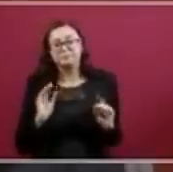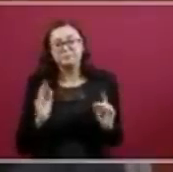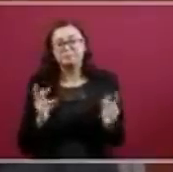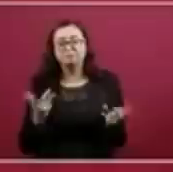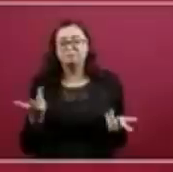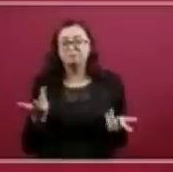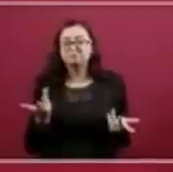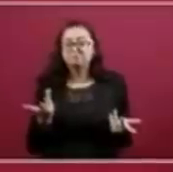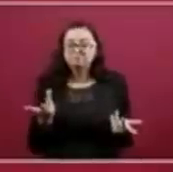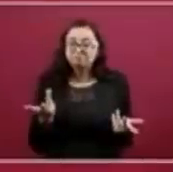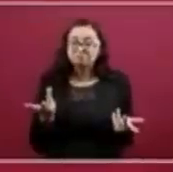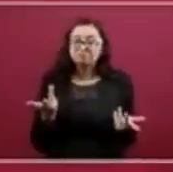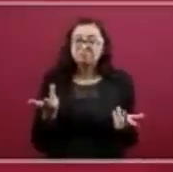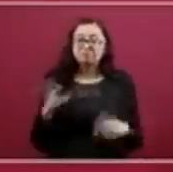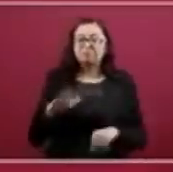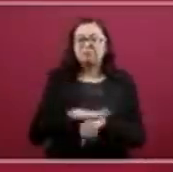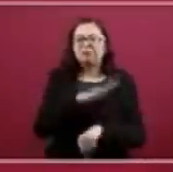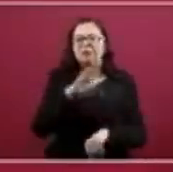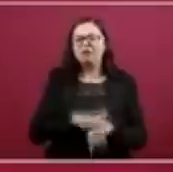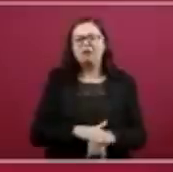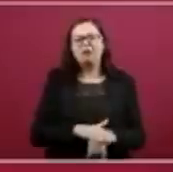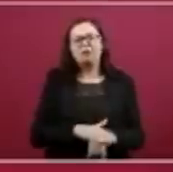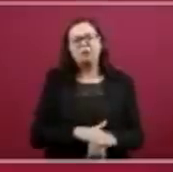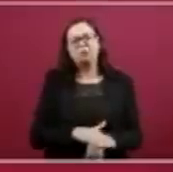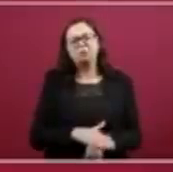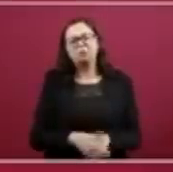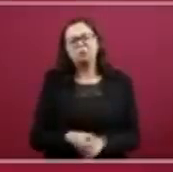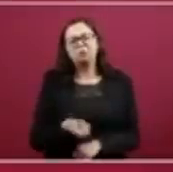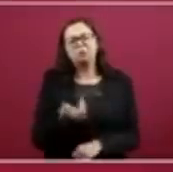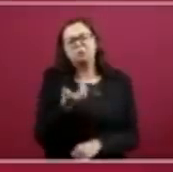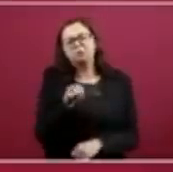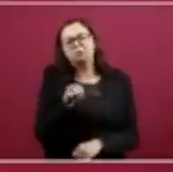Calificaban con 10,